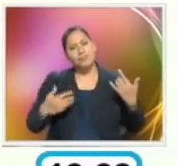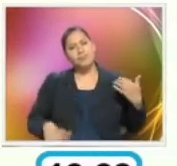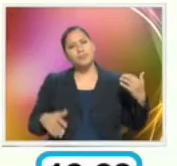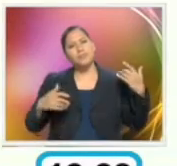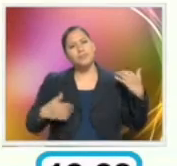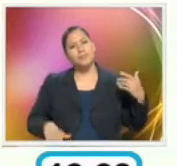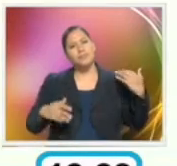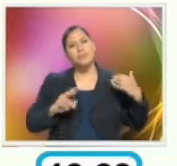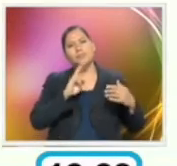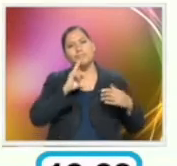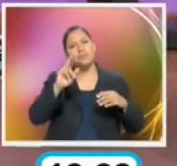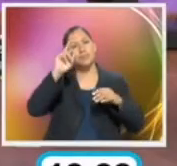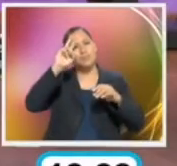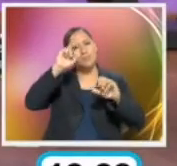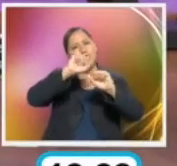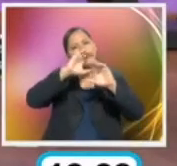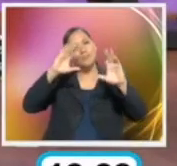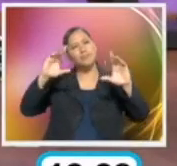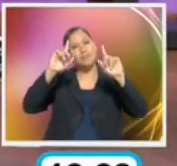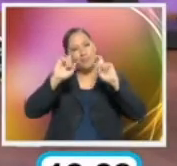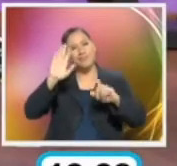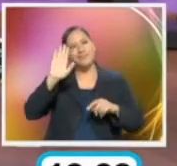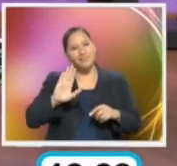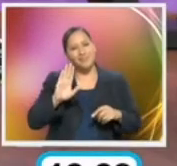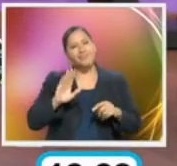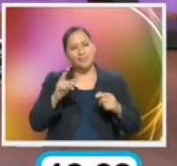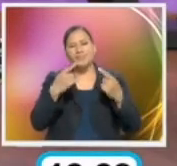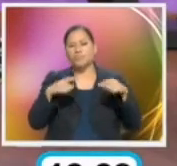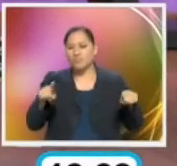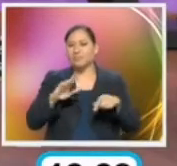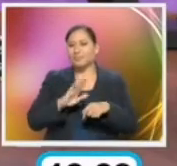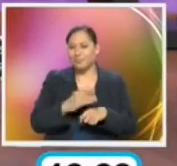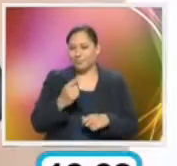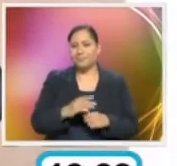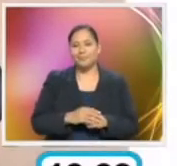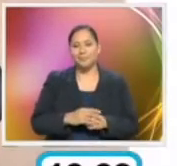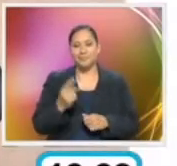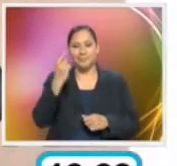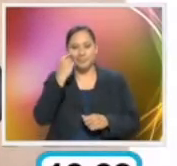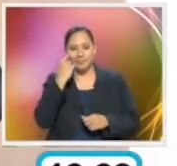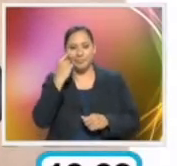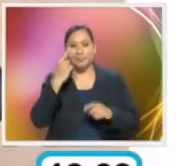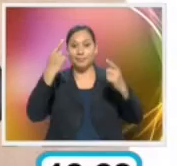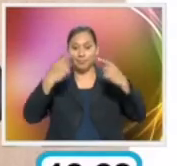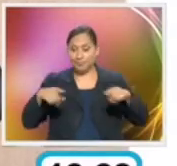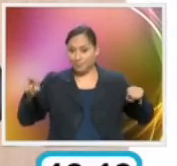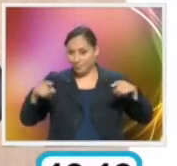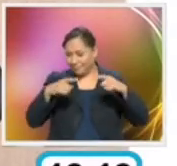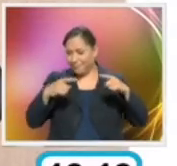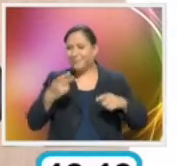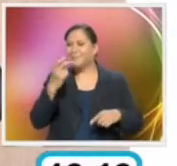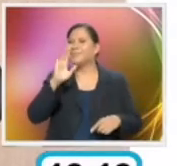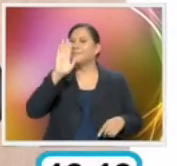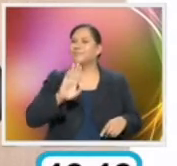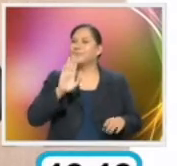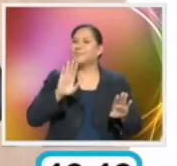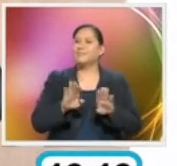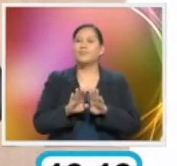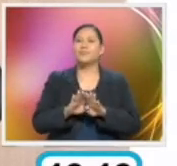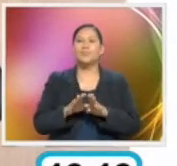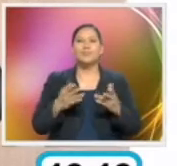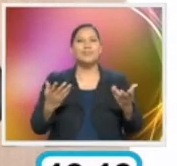voz? ¿Por qué precisamente la música? Es lo que yo me quiero Pues enterar. la música Sí. es algo muy...